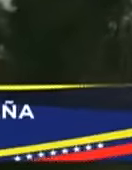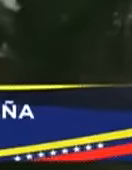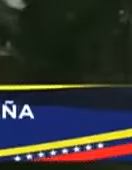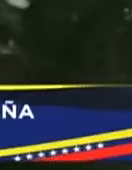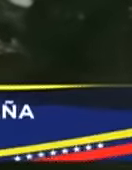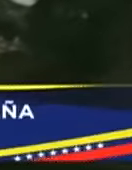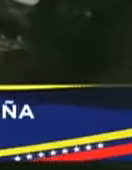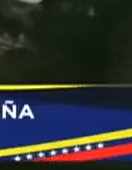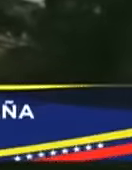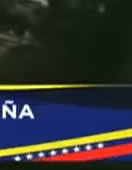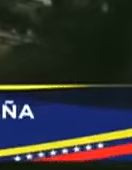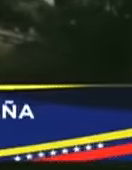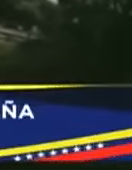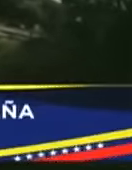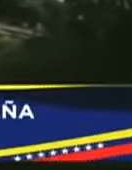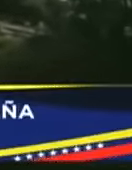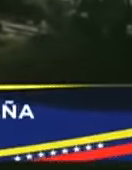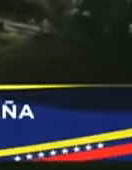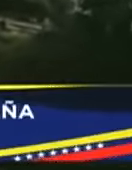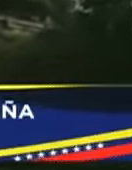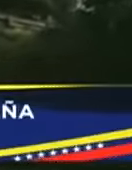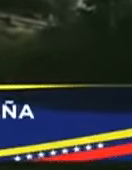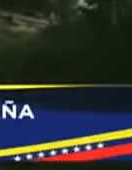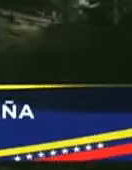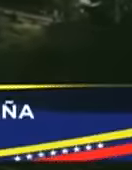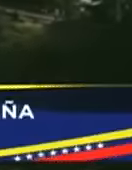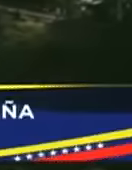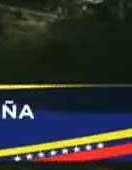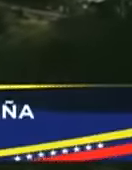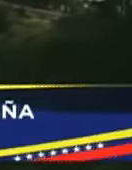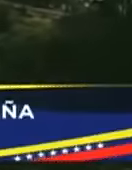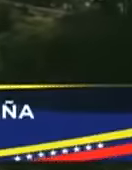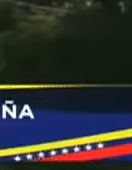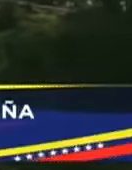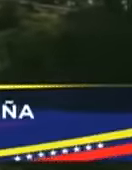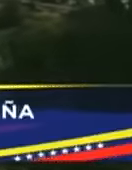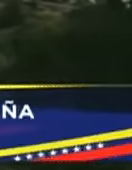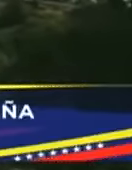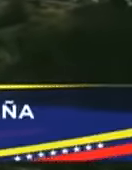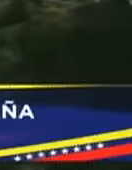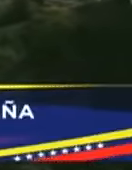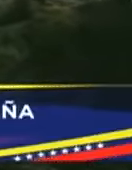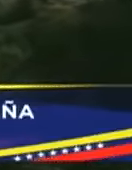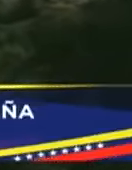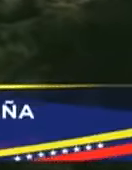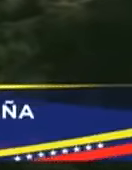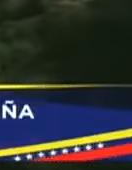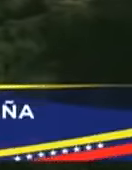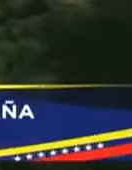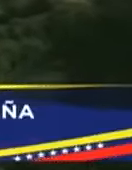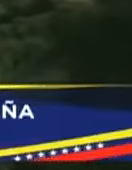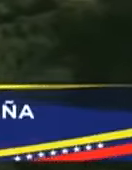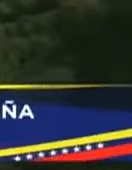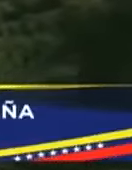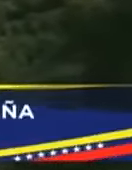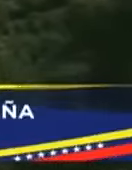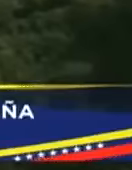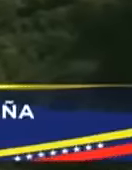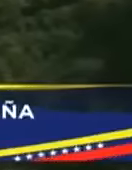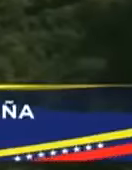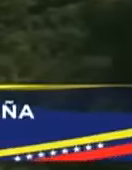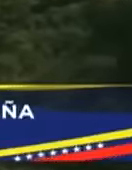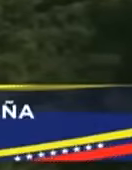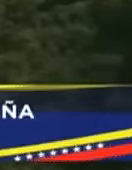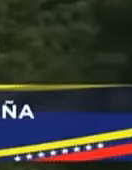el jefe de Estado venezolano lideró una reunión de trabajo con la Dirección Nacional de la Tolda Roja, objeto de profundizar